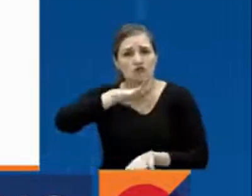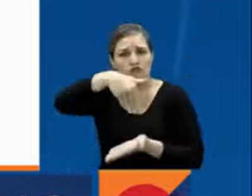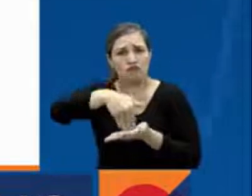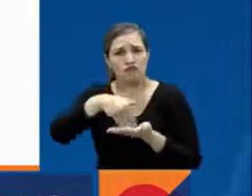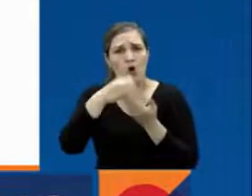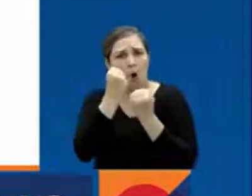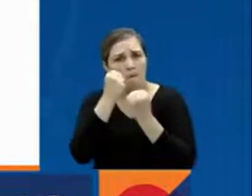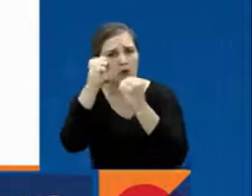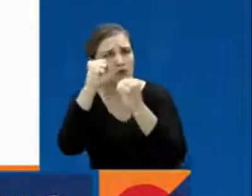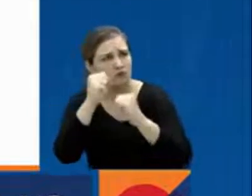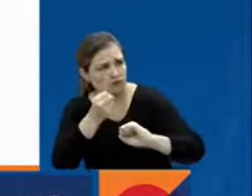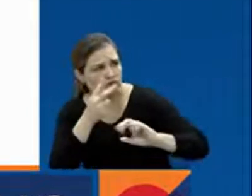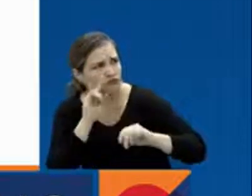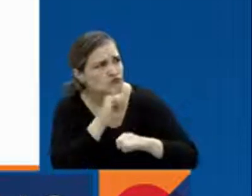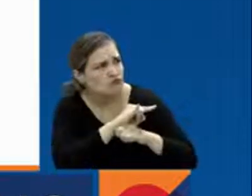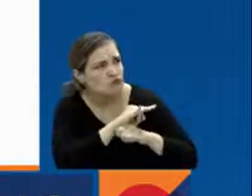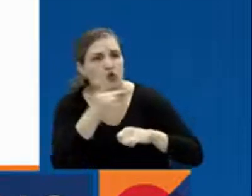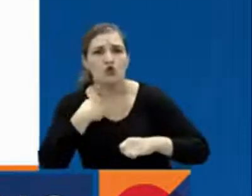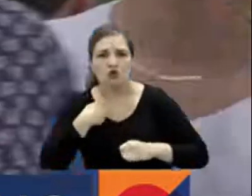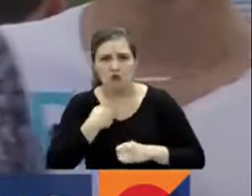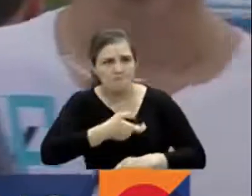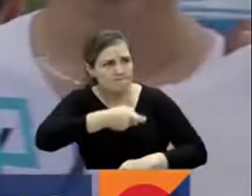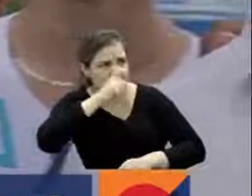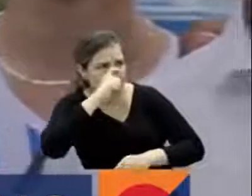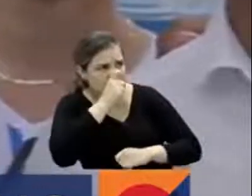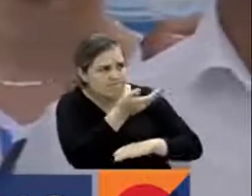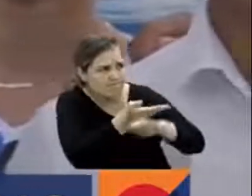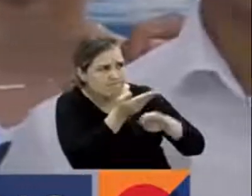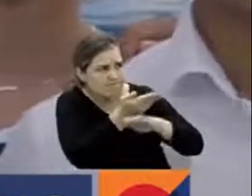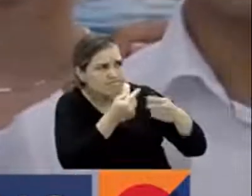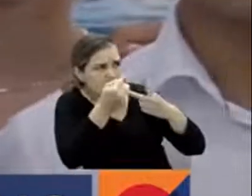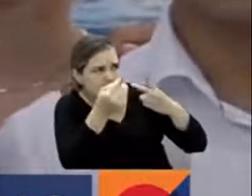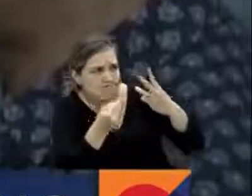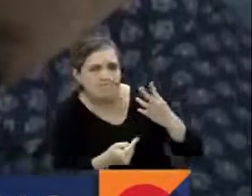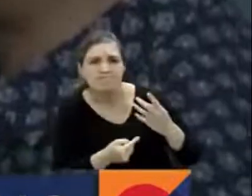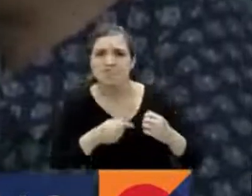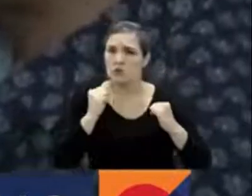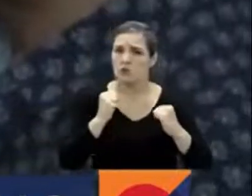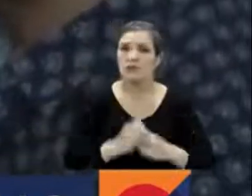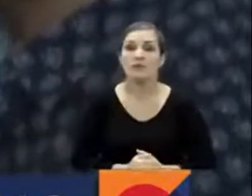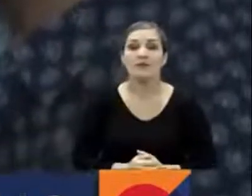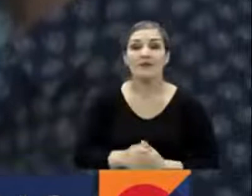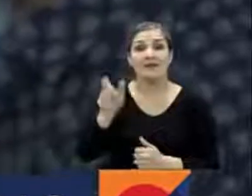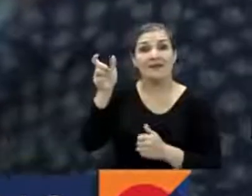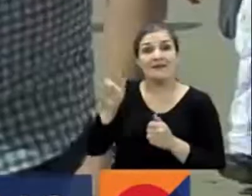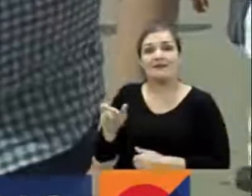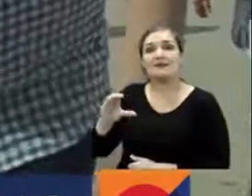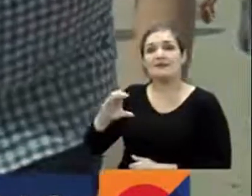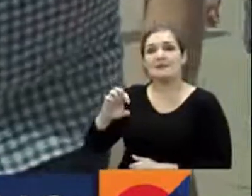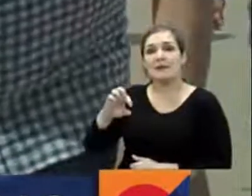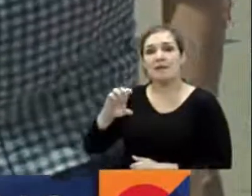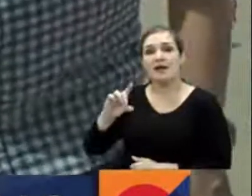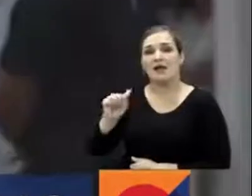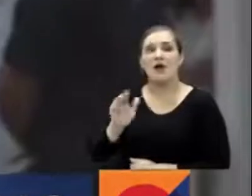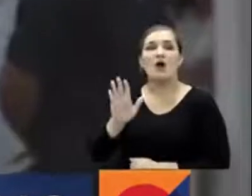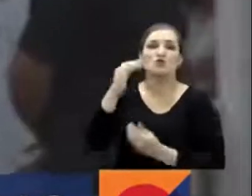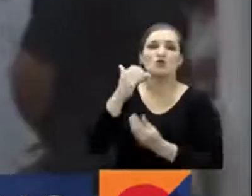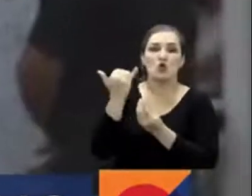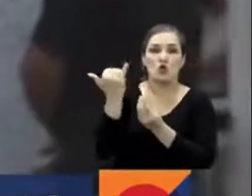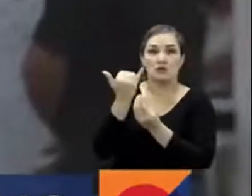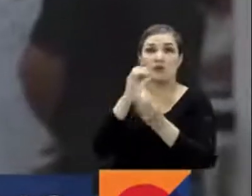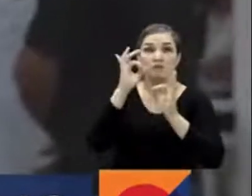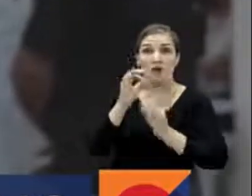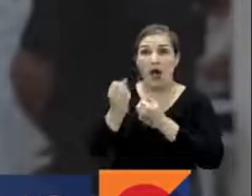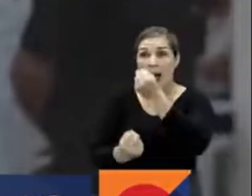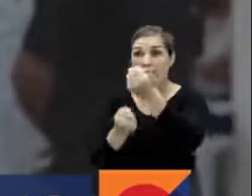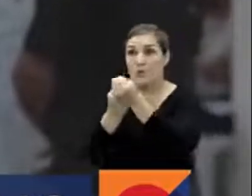manera estricta, independiente y constructiva. Efraín Cepeda, senador reelecto del Partido Conservador y quien apoyaba a Rodolfo